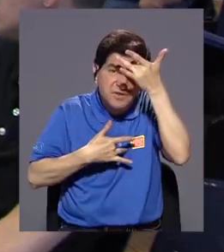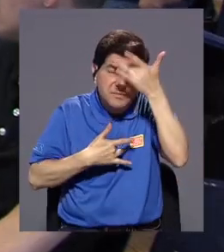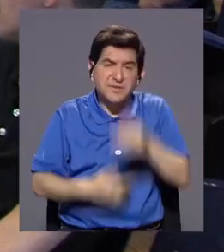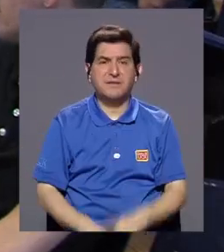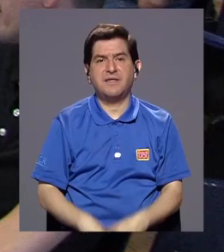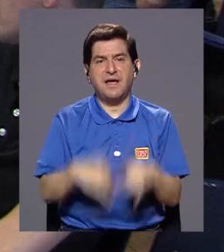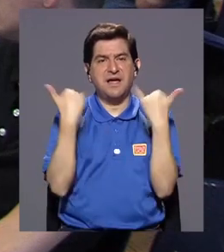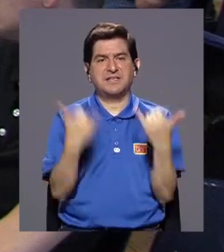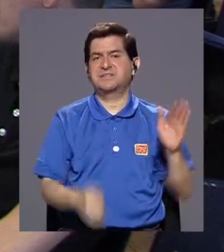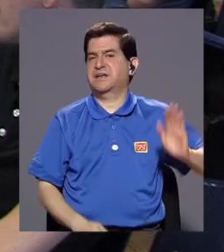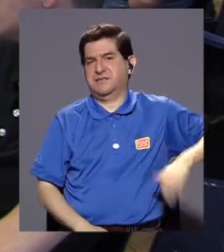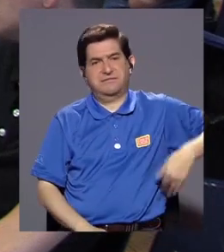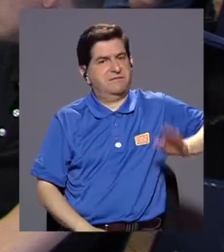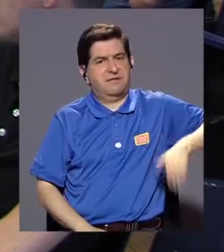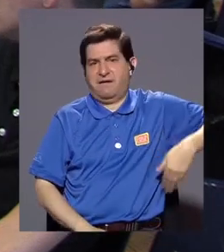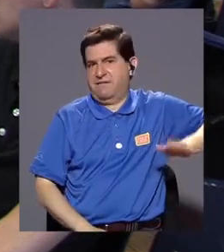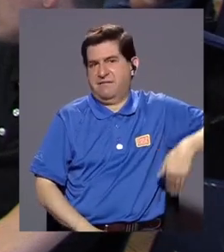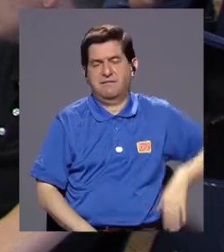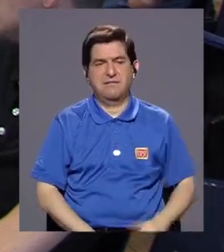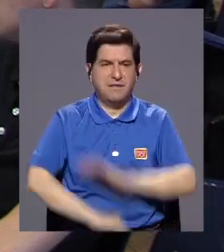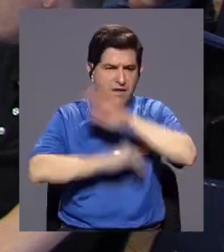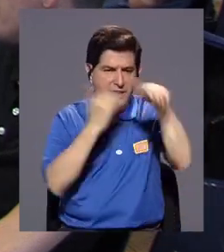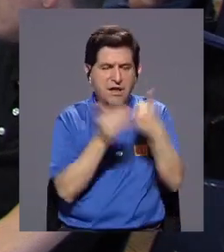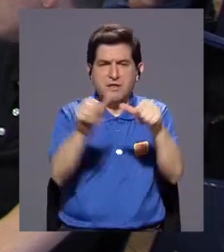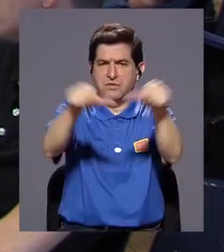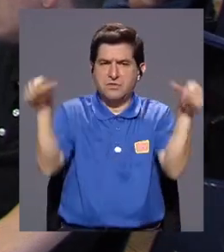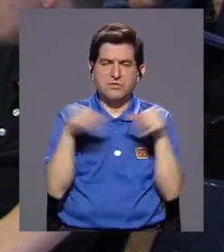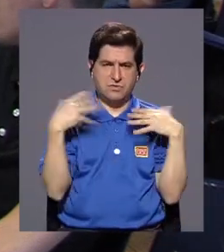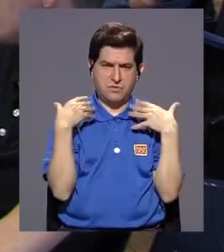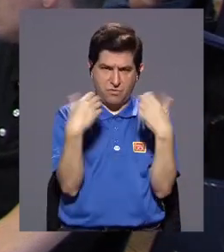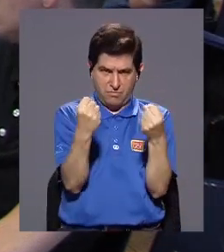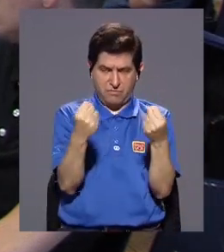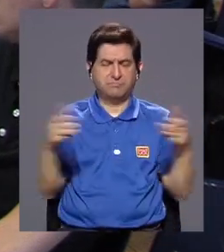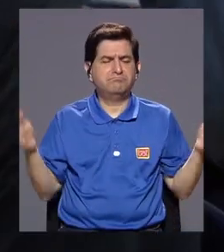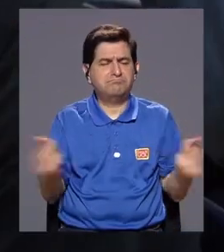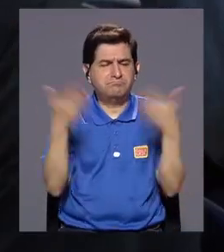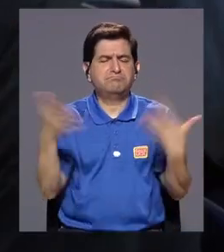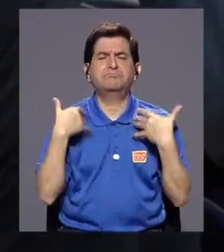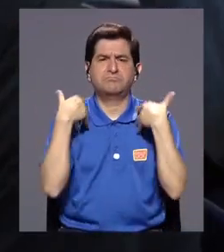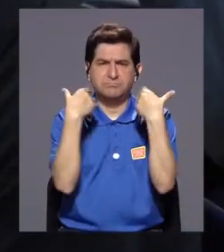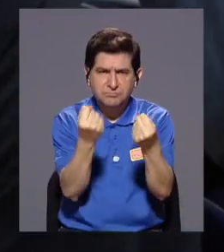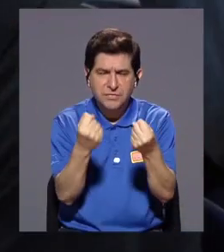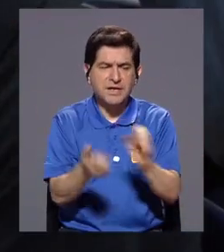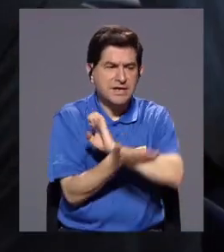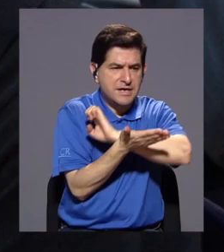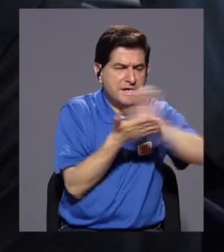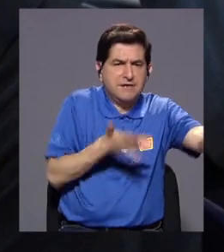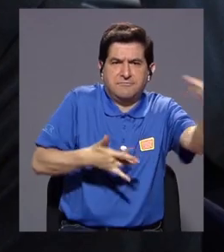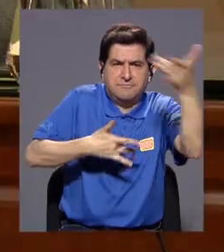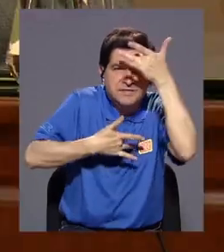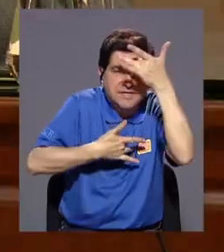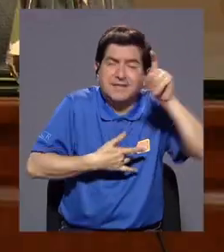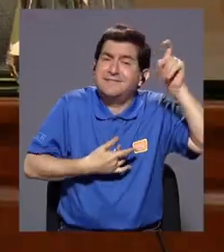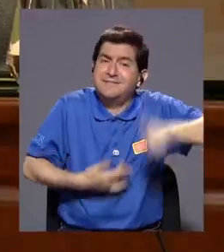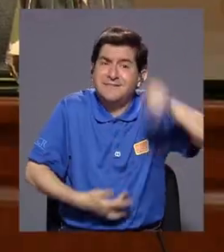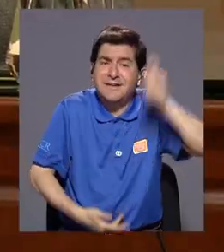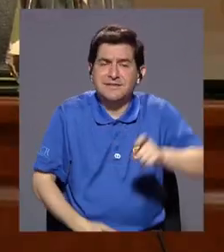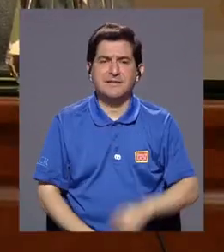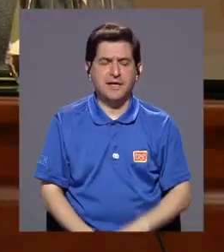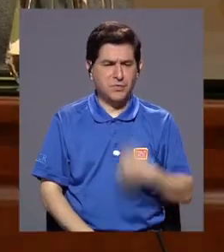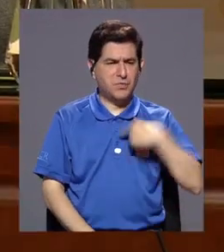es el campo de la salud, en lo que es promoción de la salud y prevención de la enfermedad, se necesita hacer un diagnóstico. Nosotros